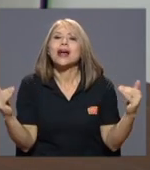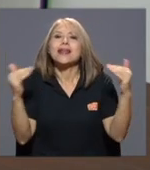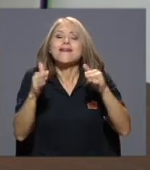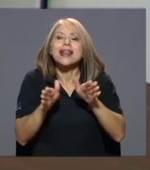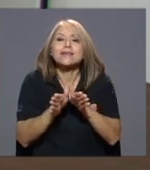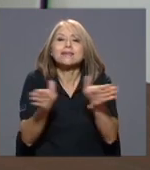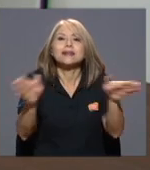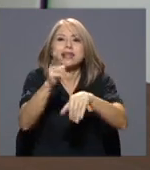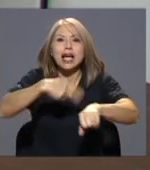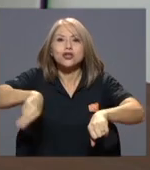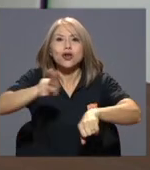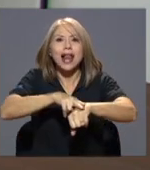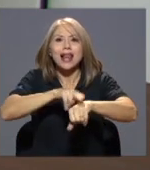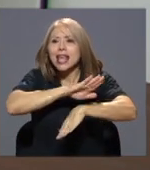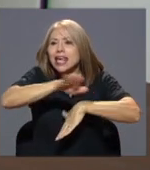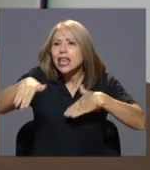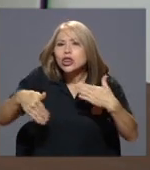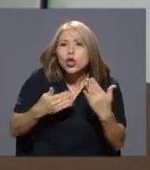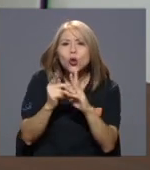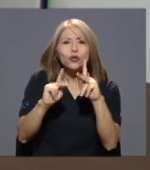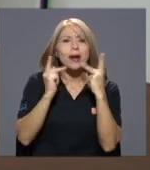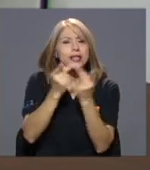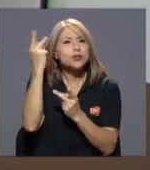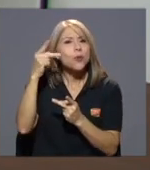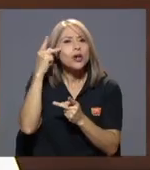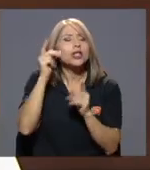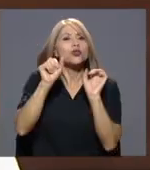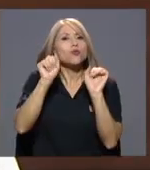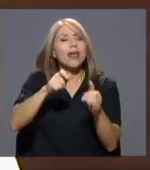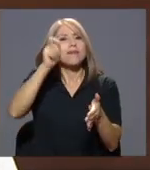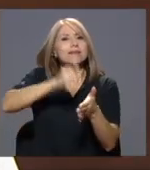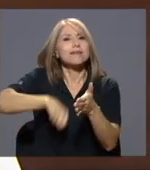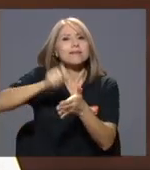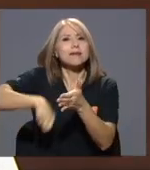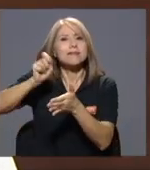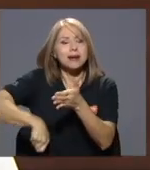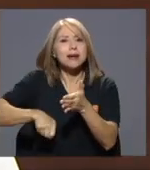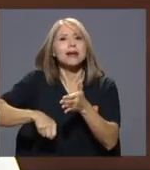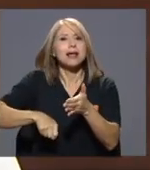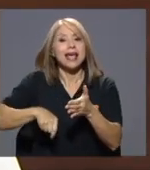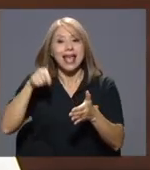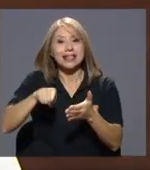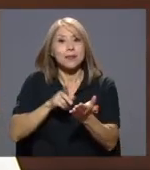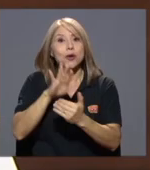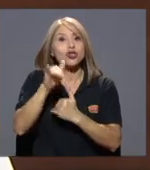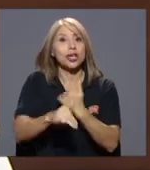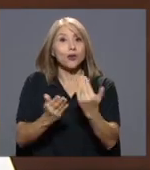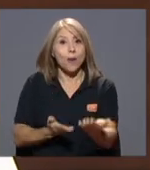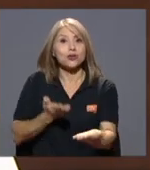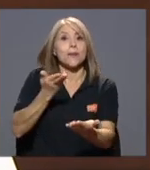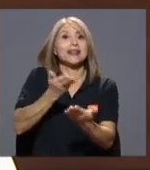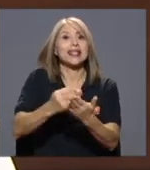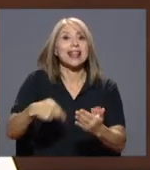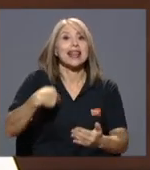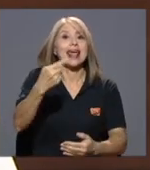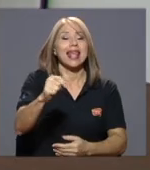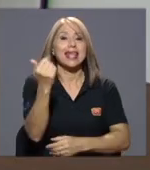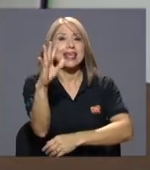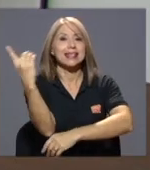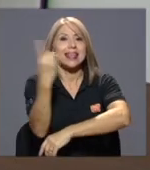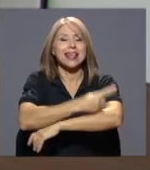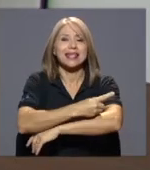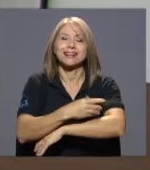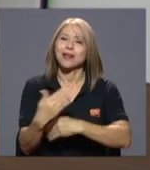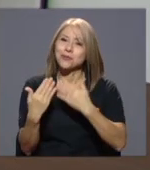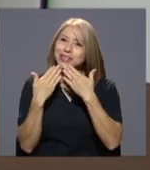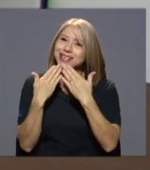las fracciones tengan la oportunidad de firmar este proyecto que esperamos presentar en 15 días, si Dios quiere. Pues Jimmy, muchas gracias por acompañarnos. Como siempre, desde esta